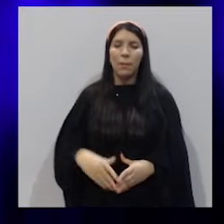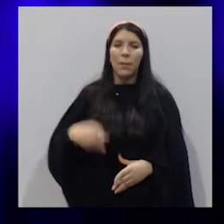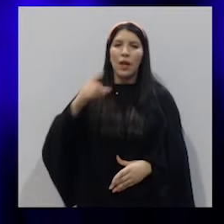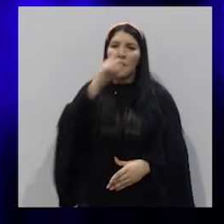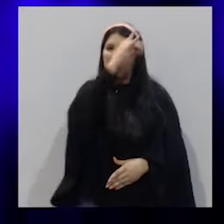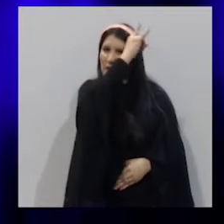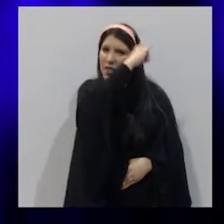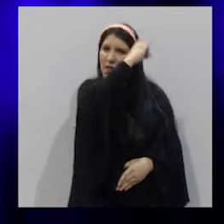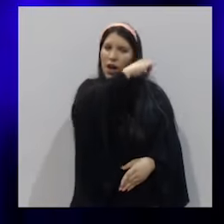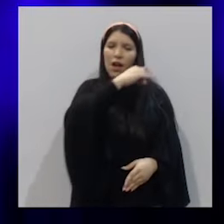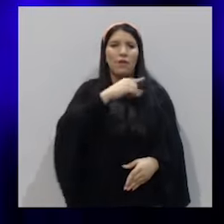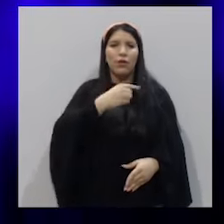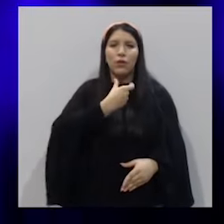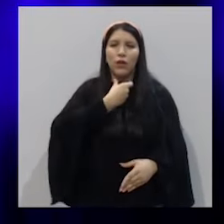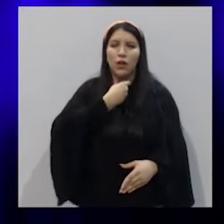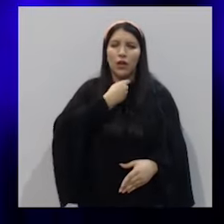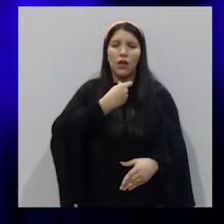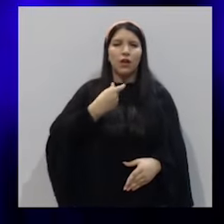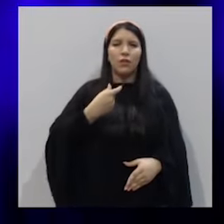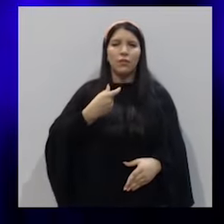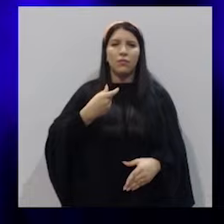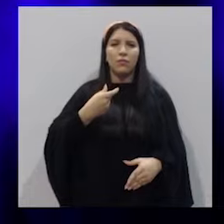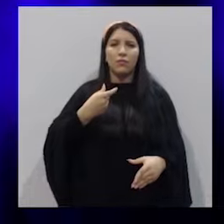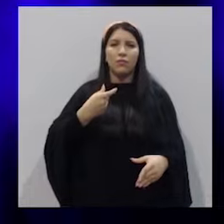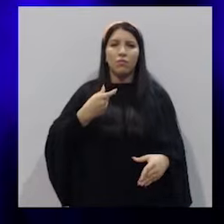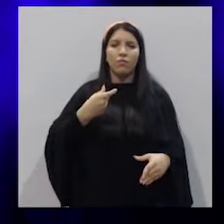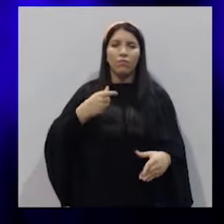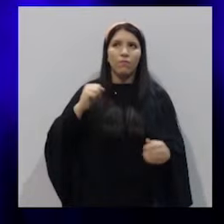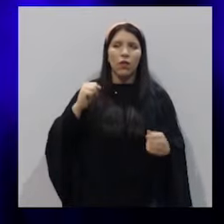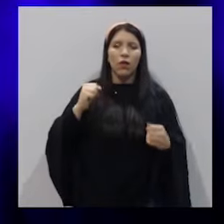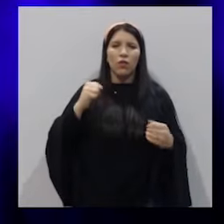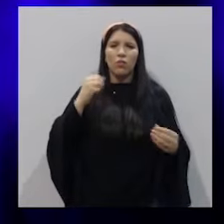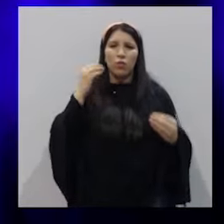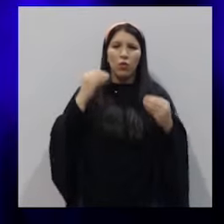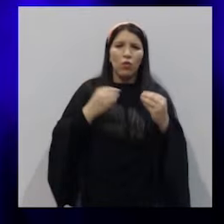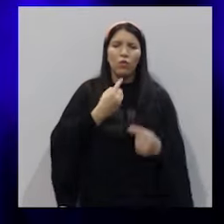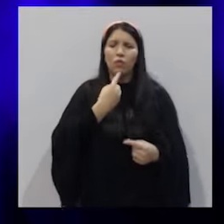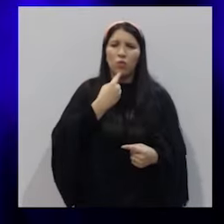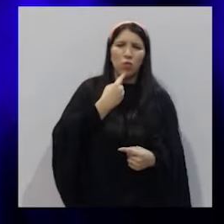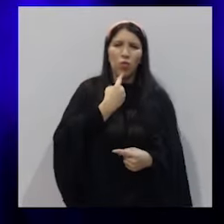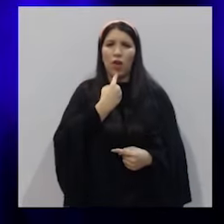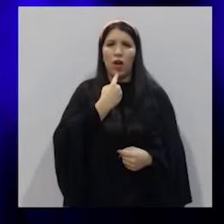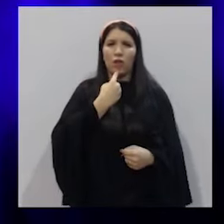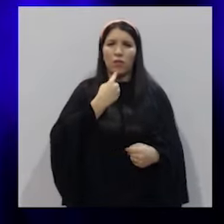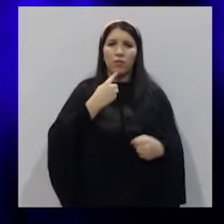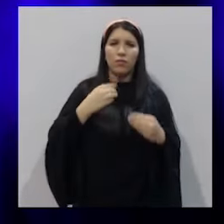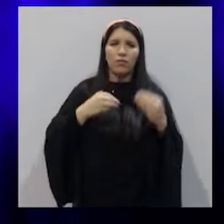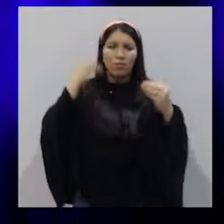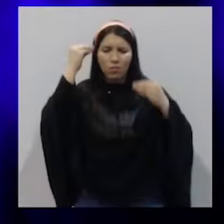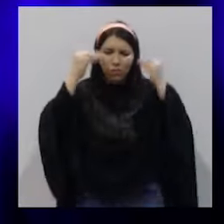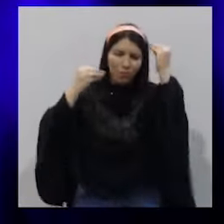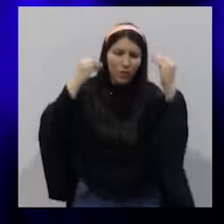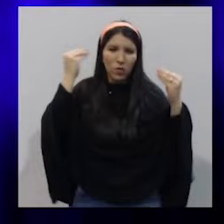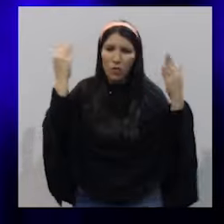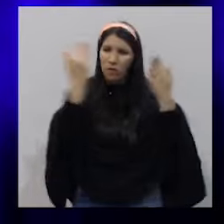enfatiza y él quería que los hermanos que se agregaban al cuerpo de cristo a la iglesia puedan